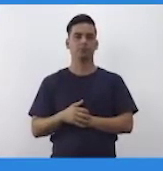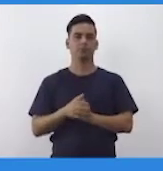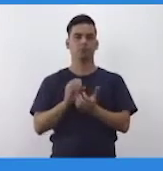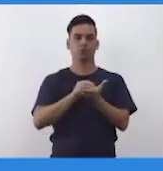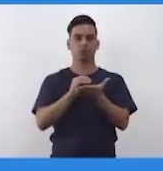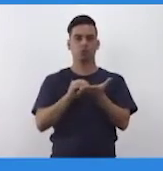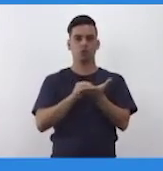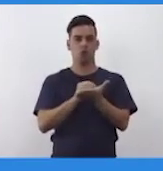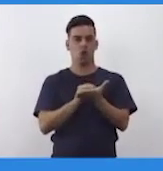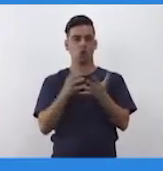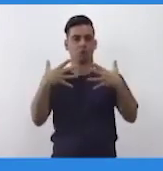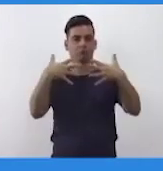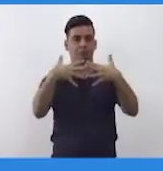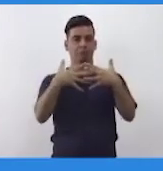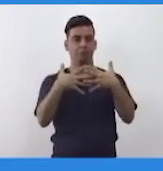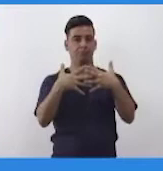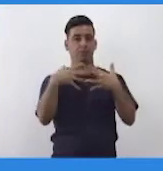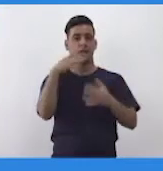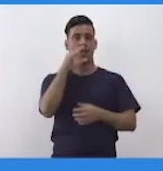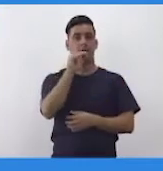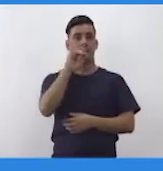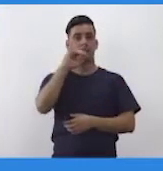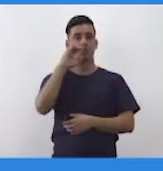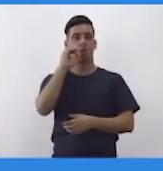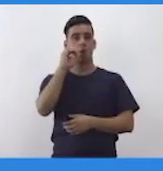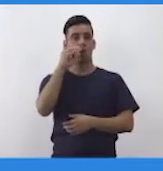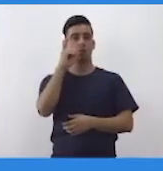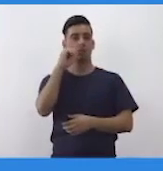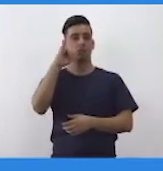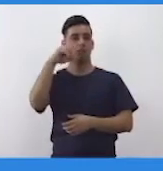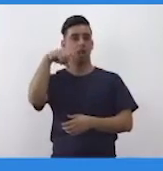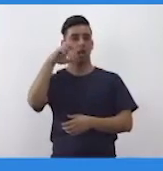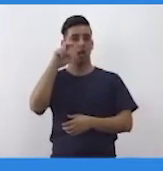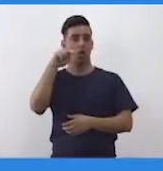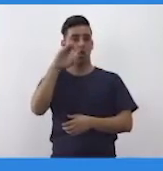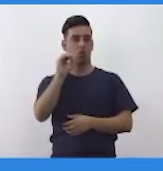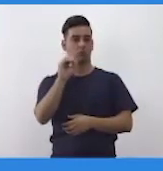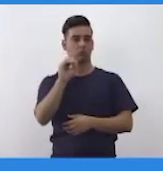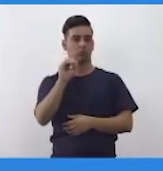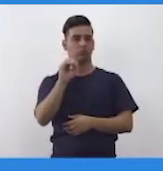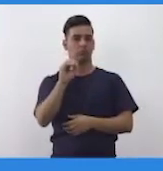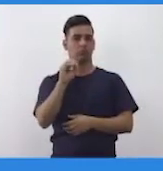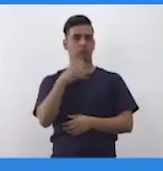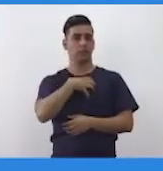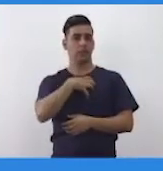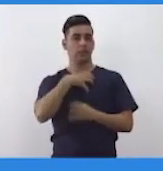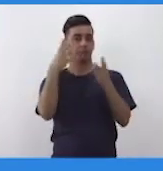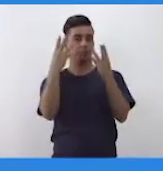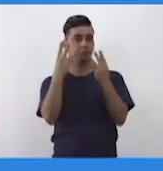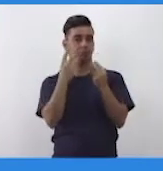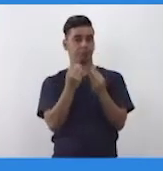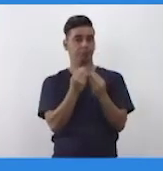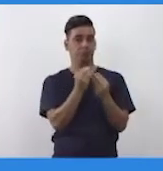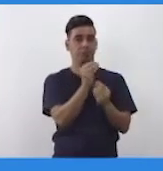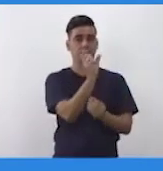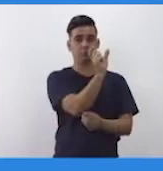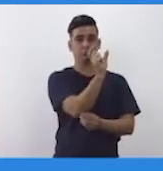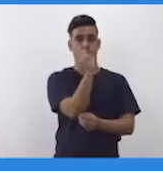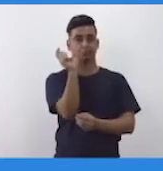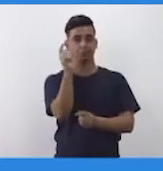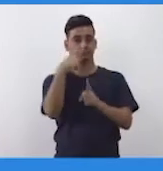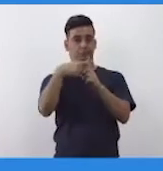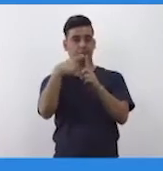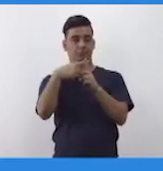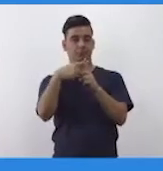dioxígeno como aceptor final de electrones, en el que se obtienen moléculas de alto